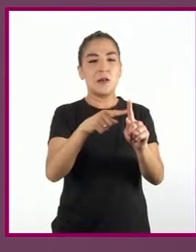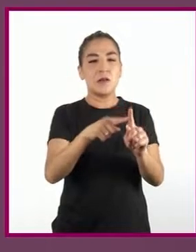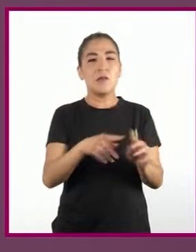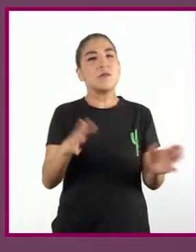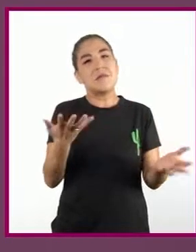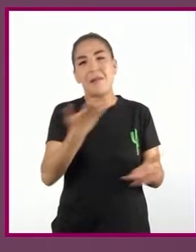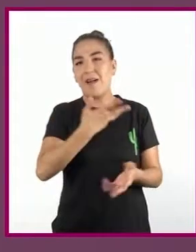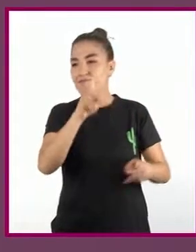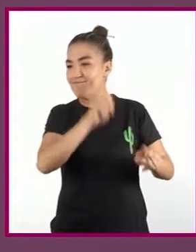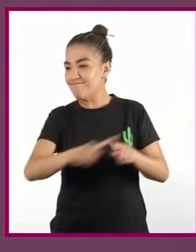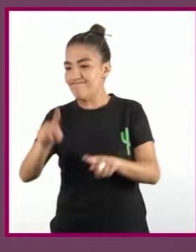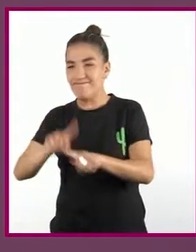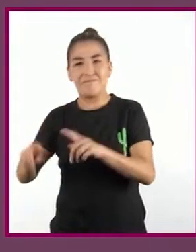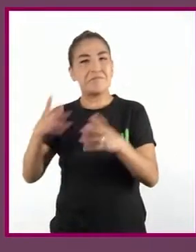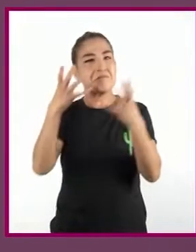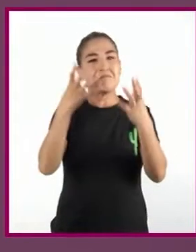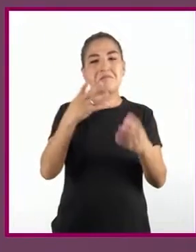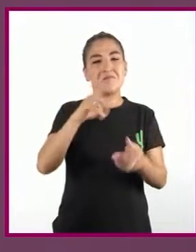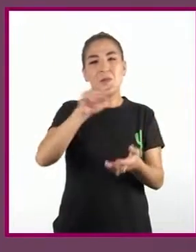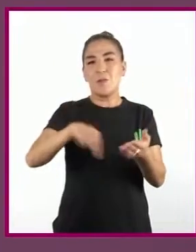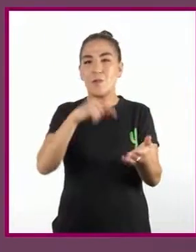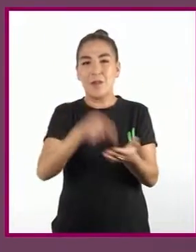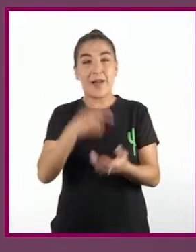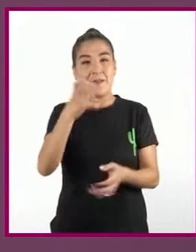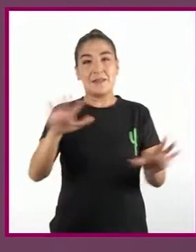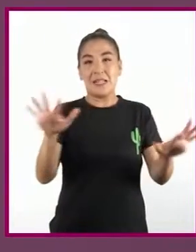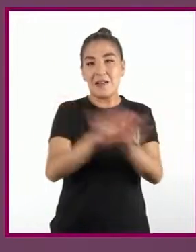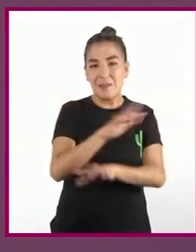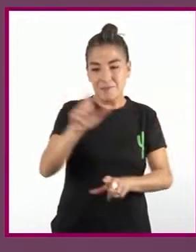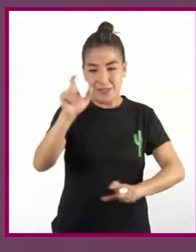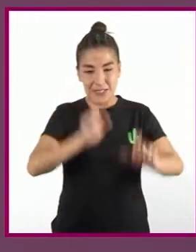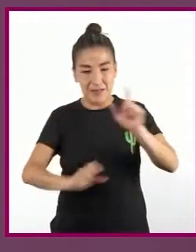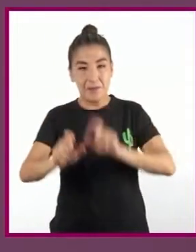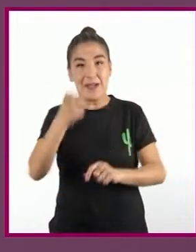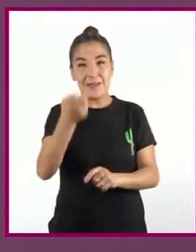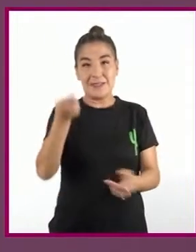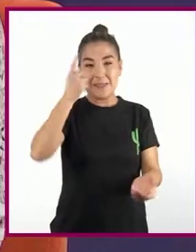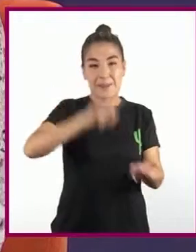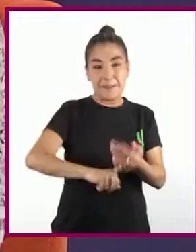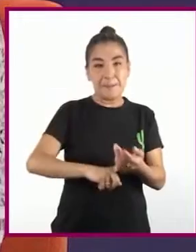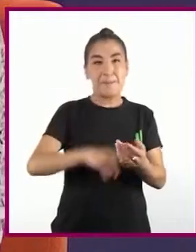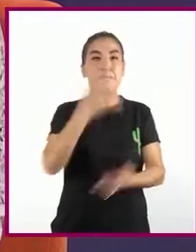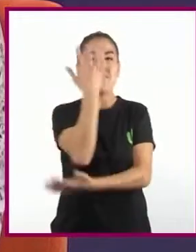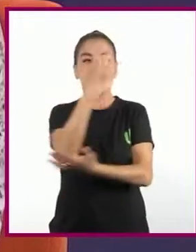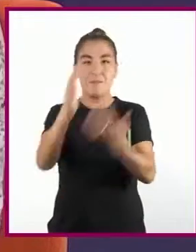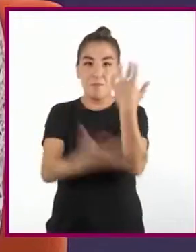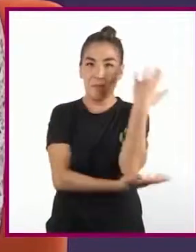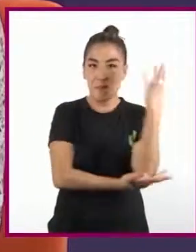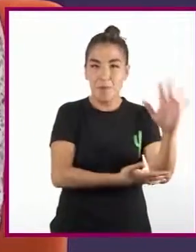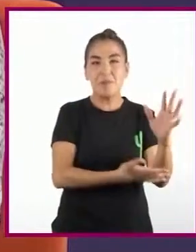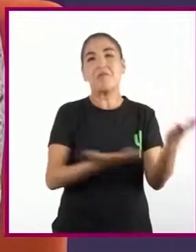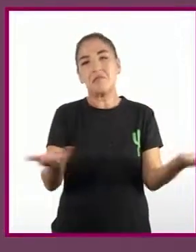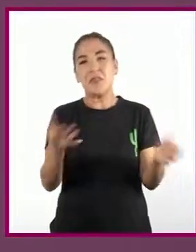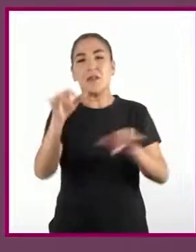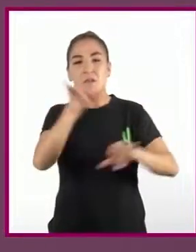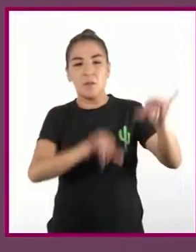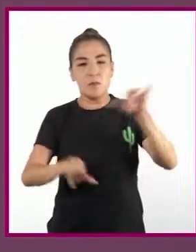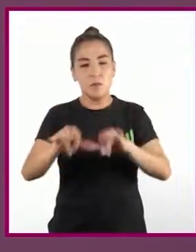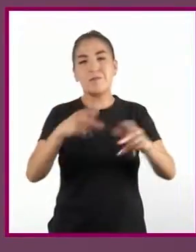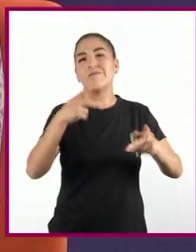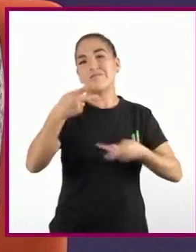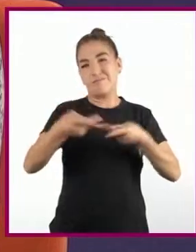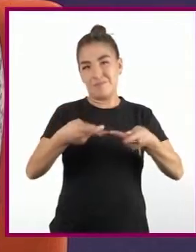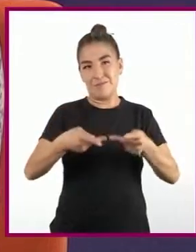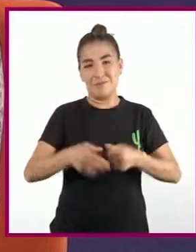encuentra en todas partes. Por lo tanto, todos los cambios químicos que ocurren en el organismo y en el ambiente tienen que ver con procesos